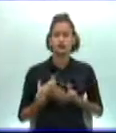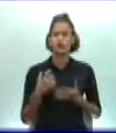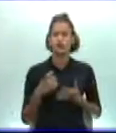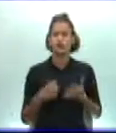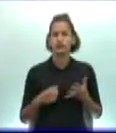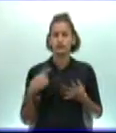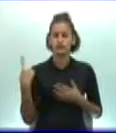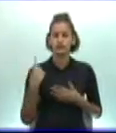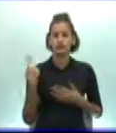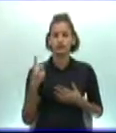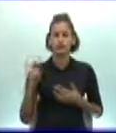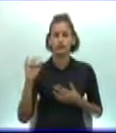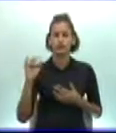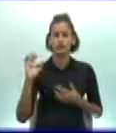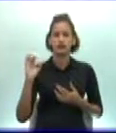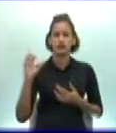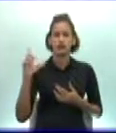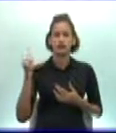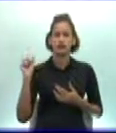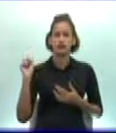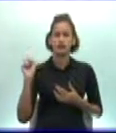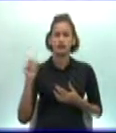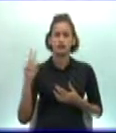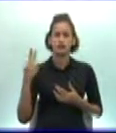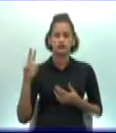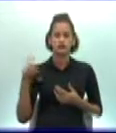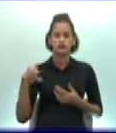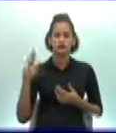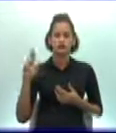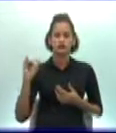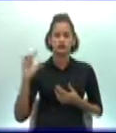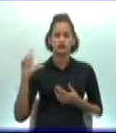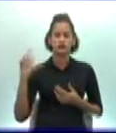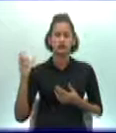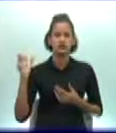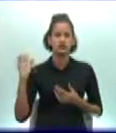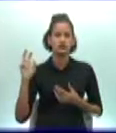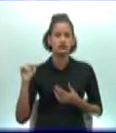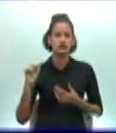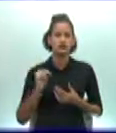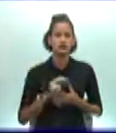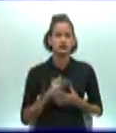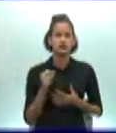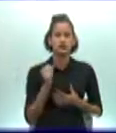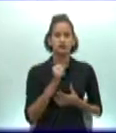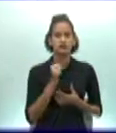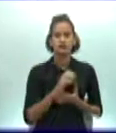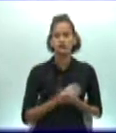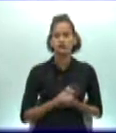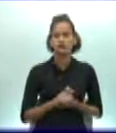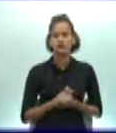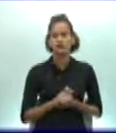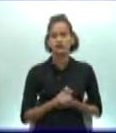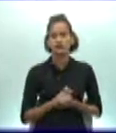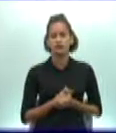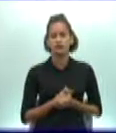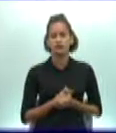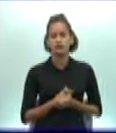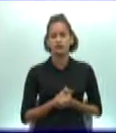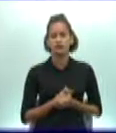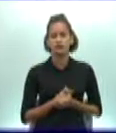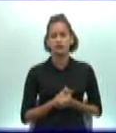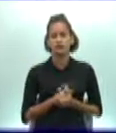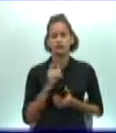Guillén, musicalizados por Ana Belén. ¿Se percataron que en los versos se están refiriendo a